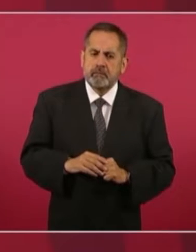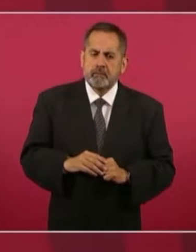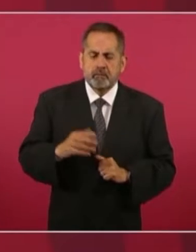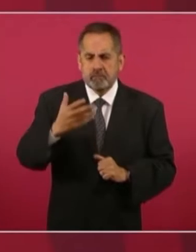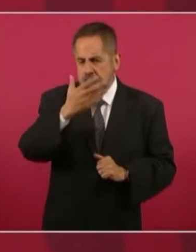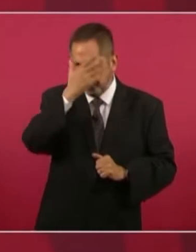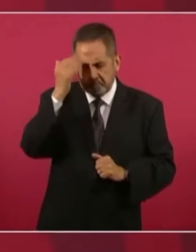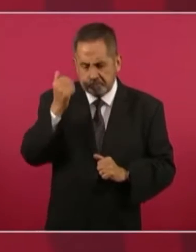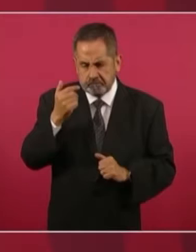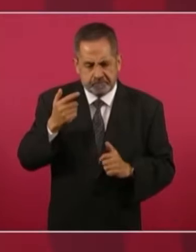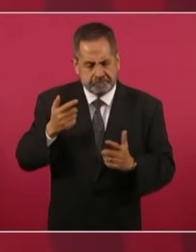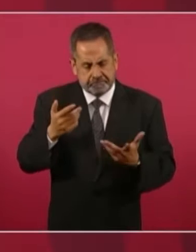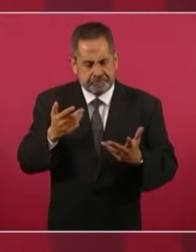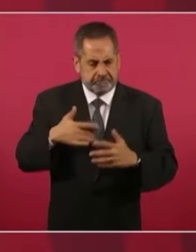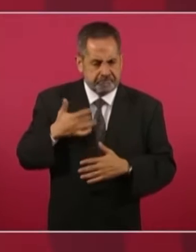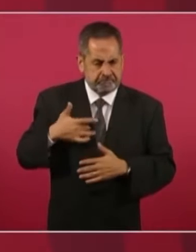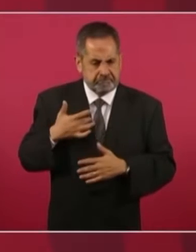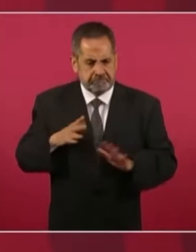convenga